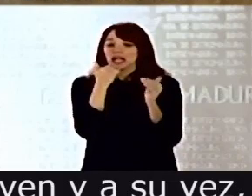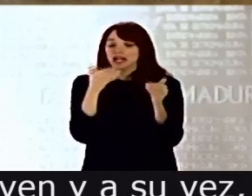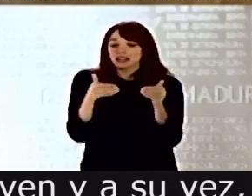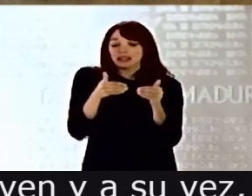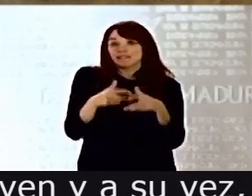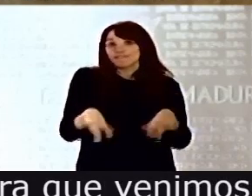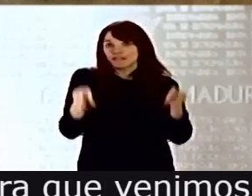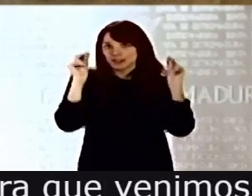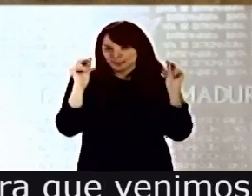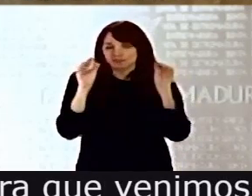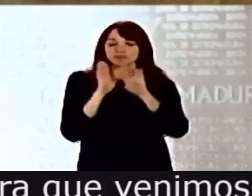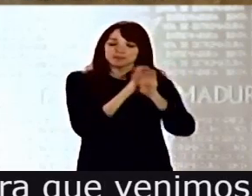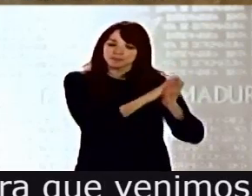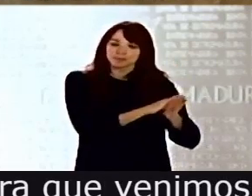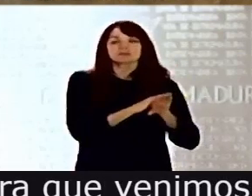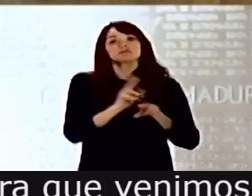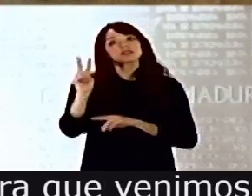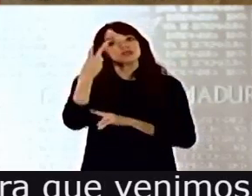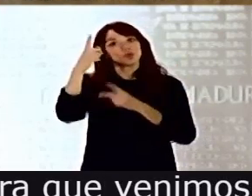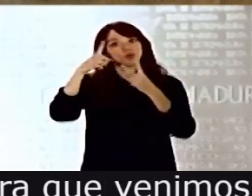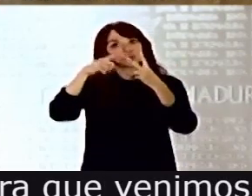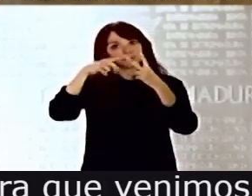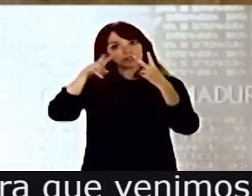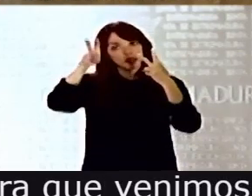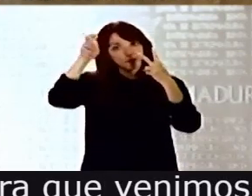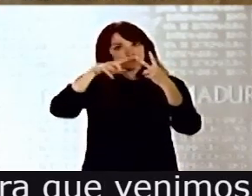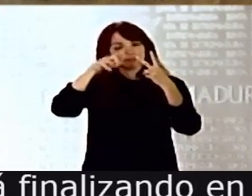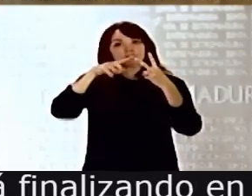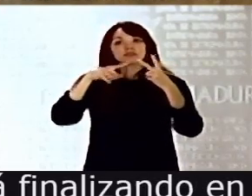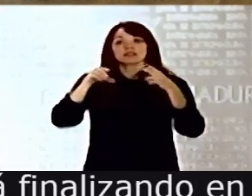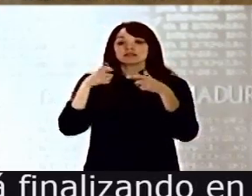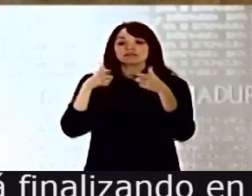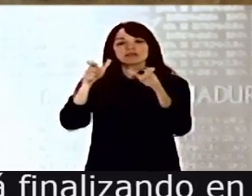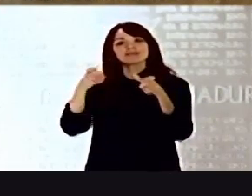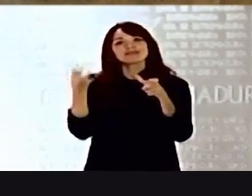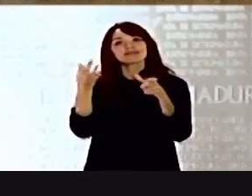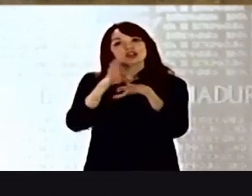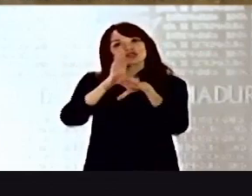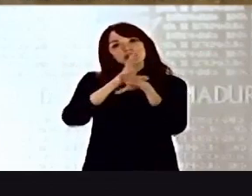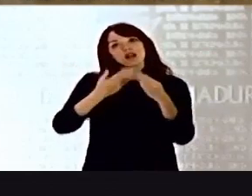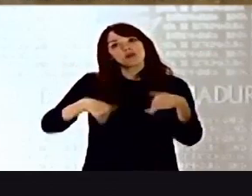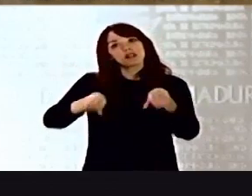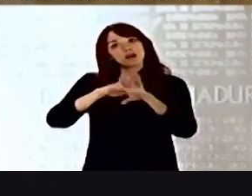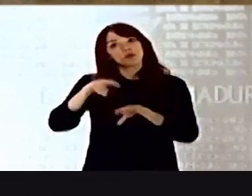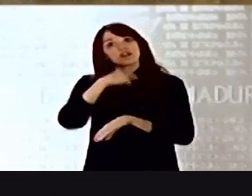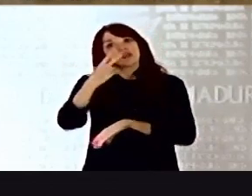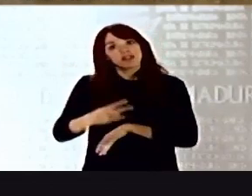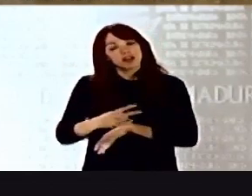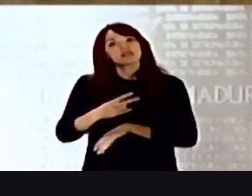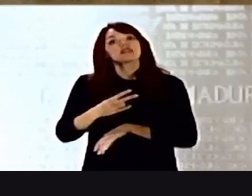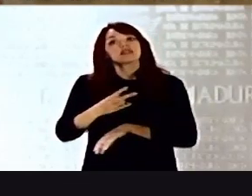estos momentos. En segundo lugar, y desde la Consejería de Igualdad y Portavocía,